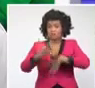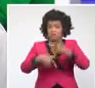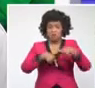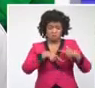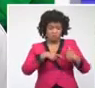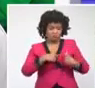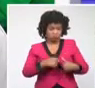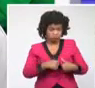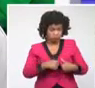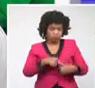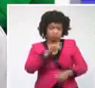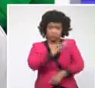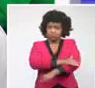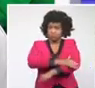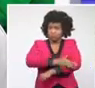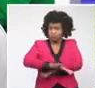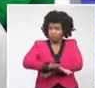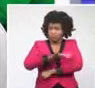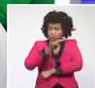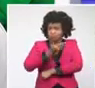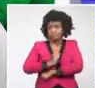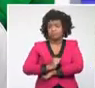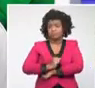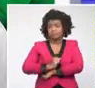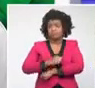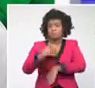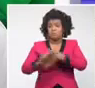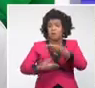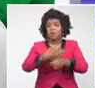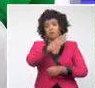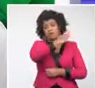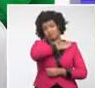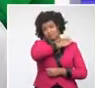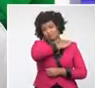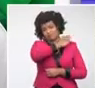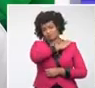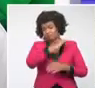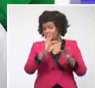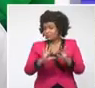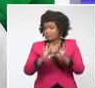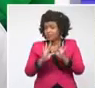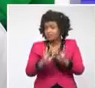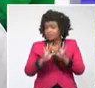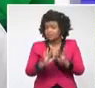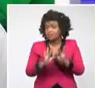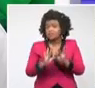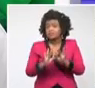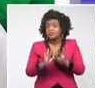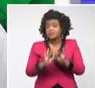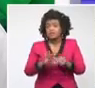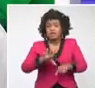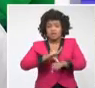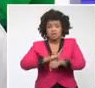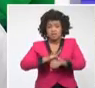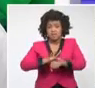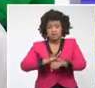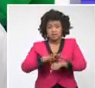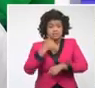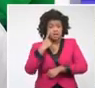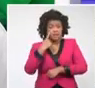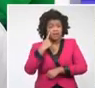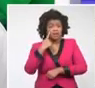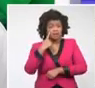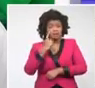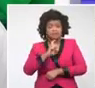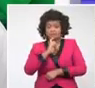isquémica, una enfermedad pulmonar obstructiva crónica, enfermedades de mal pronóstico en la evolución